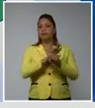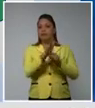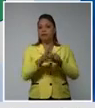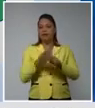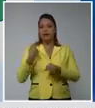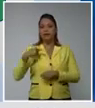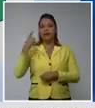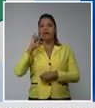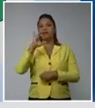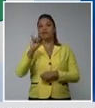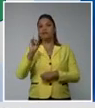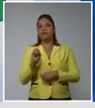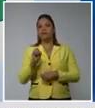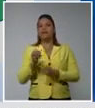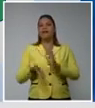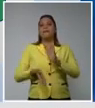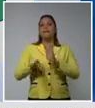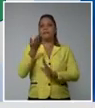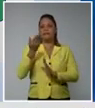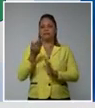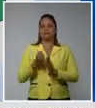60 y más años elevada,